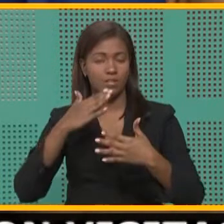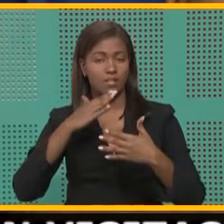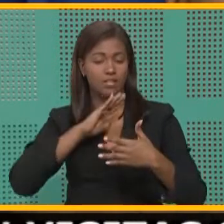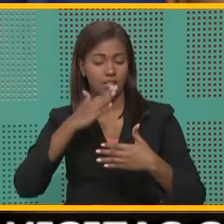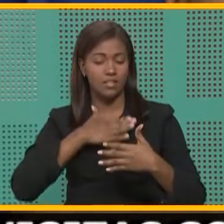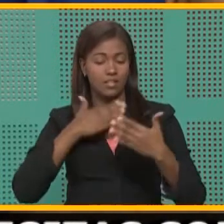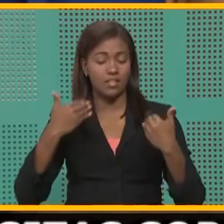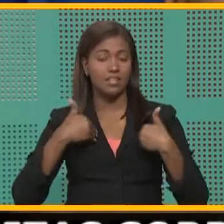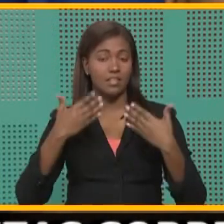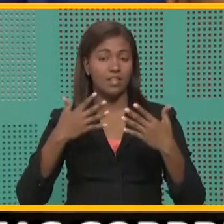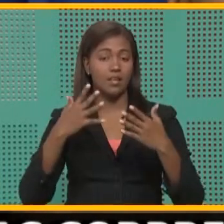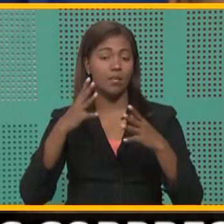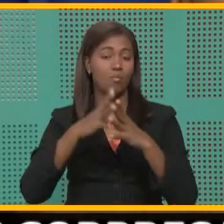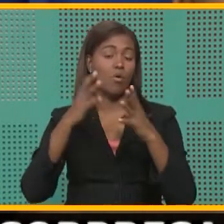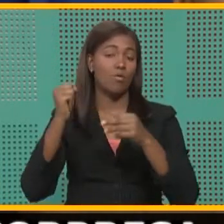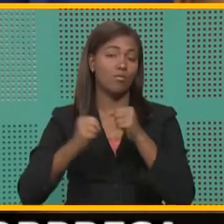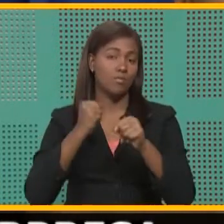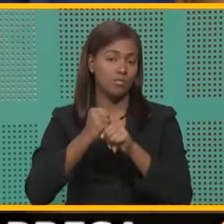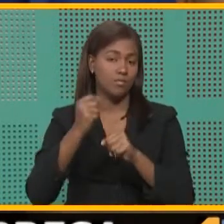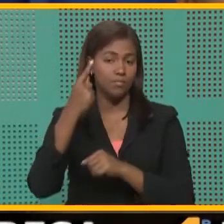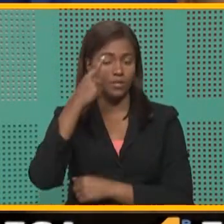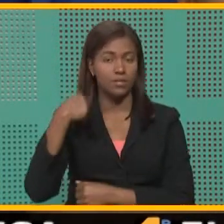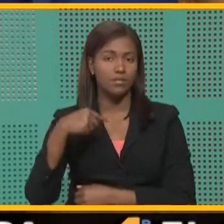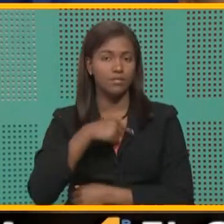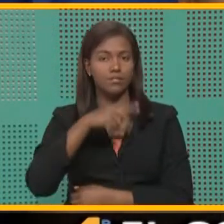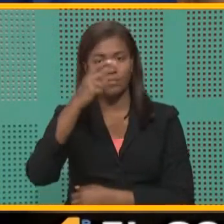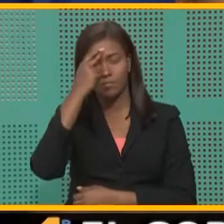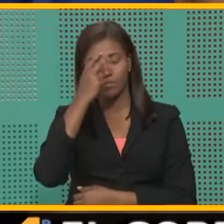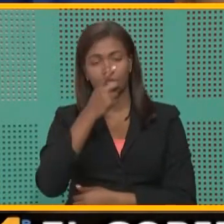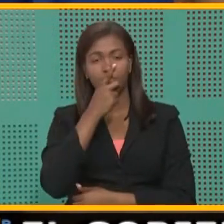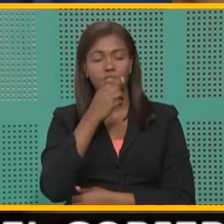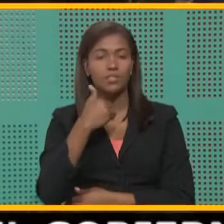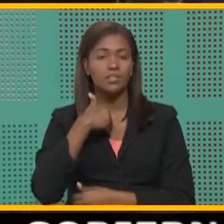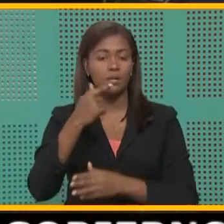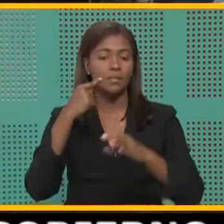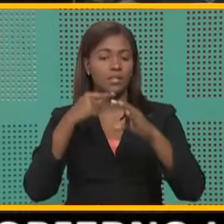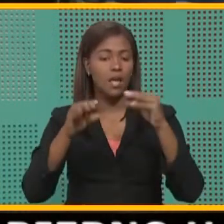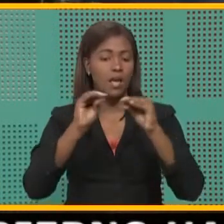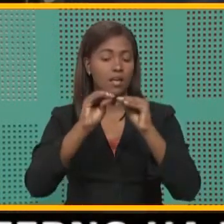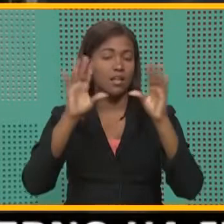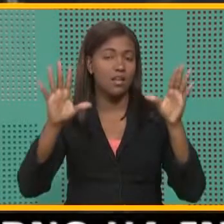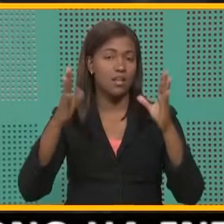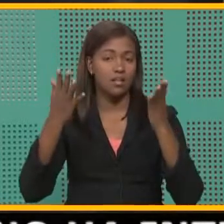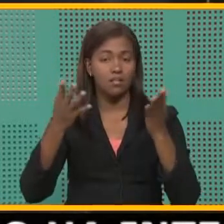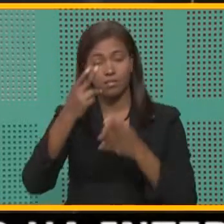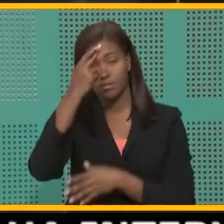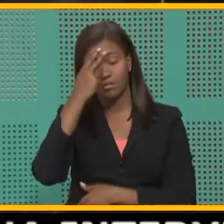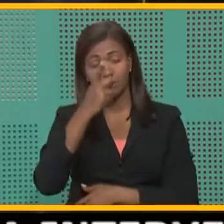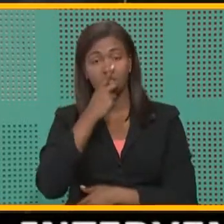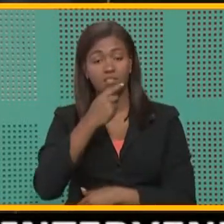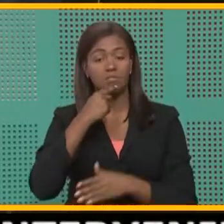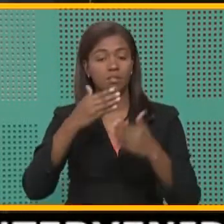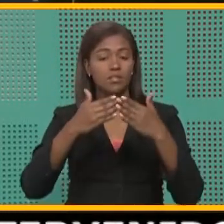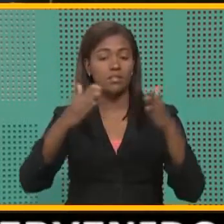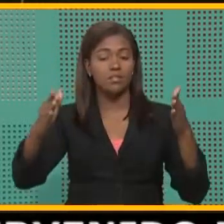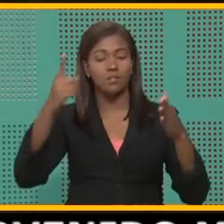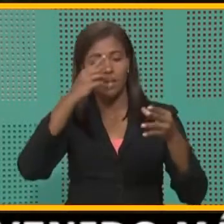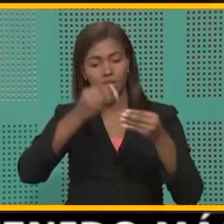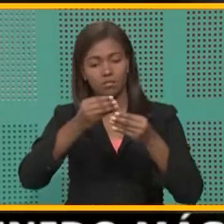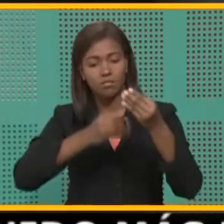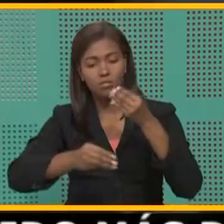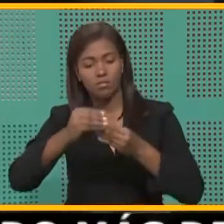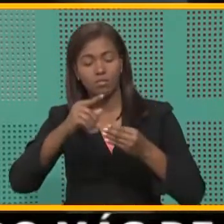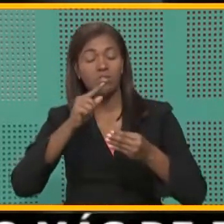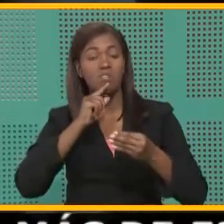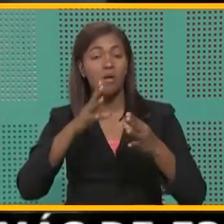ella muchísimos más años. Entonces, para nosotros la República Dominicana, un mensaje muy claro, la República Dominicana está abierta para negocio, es